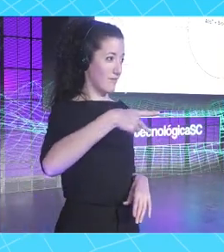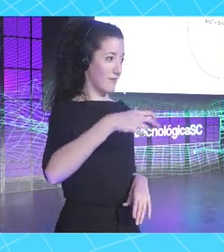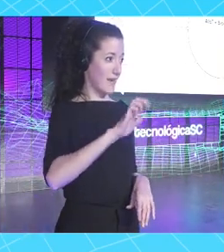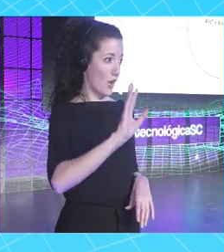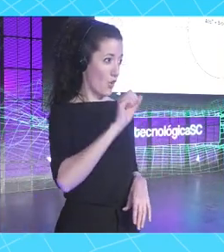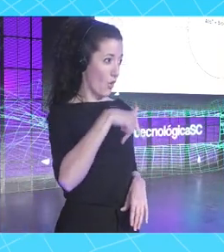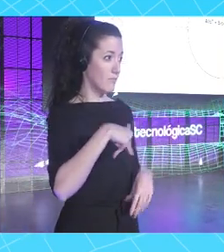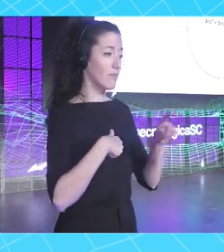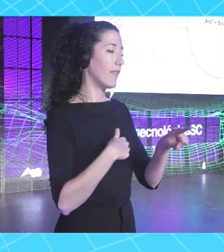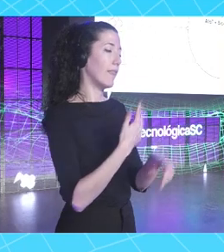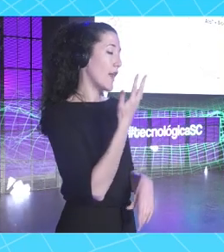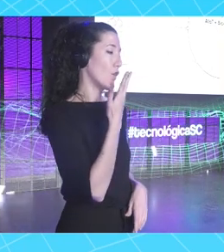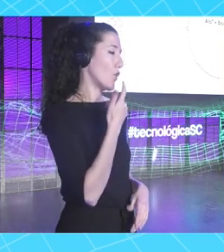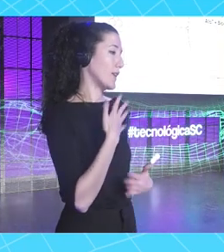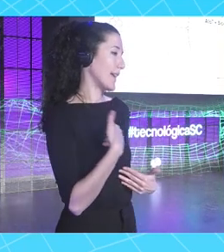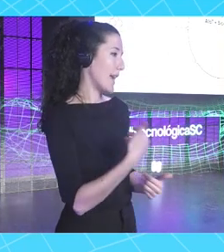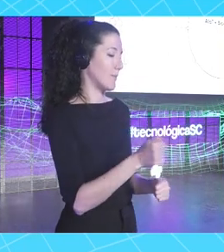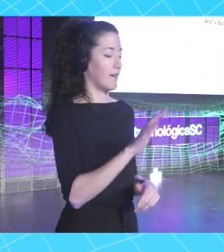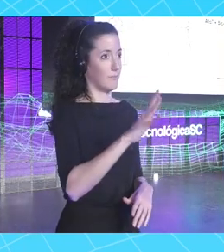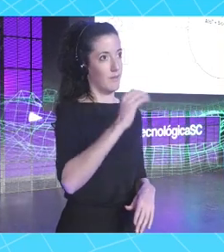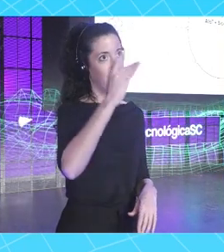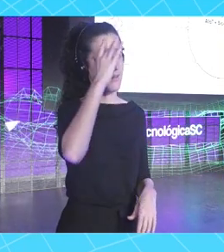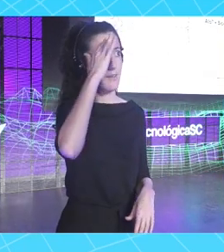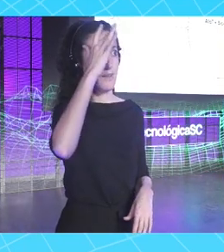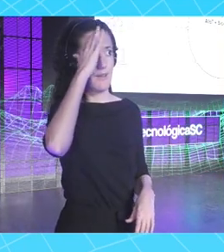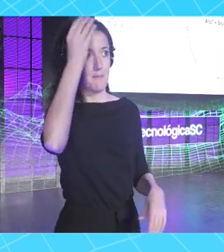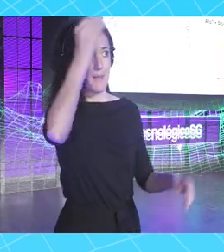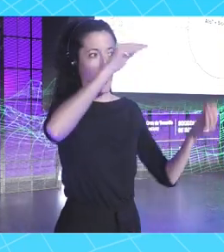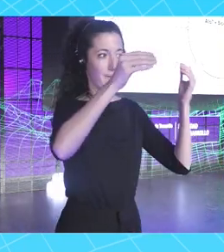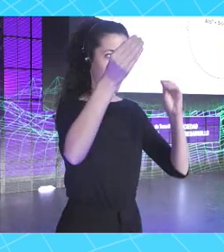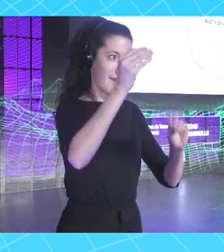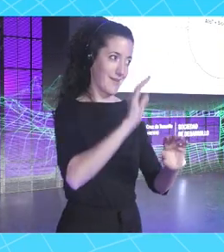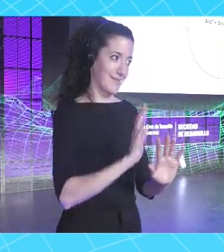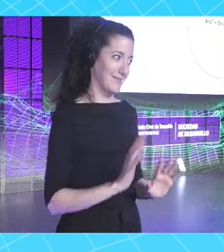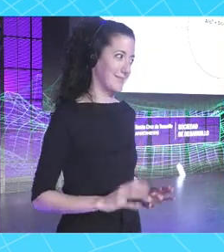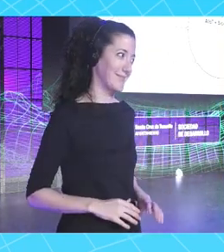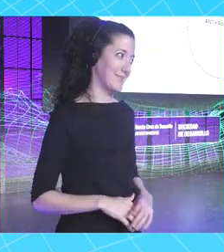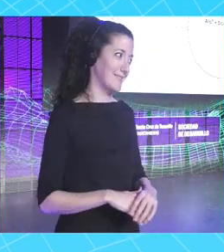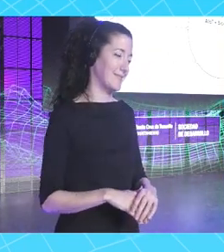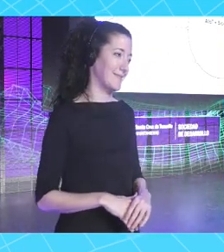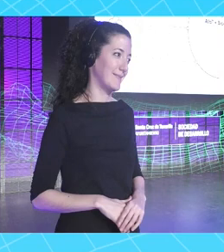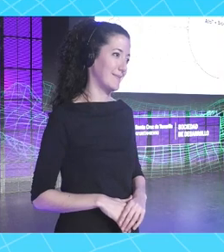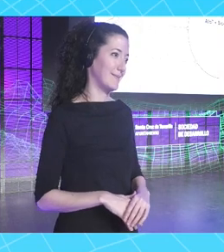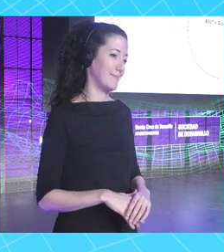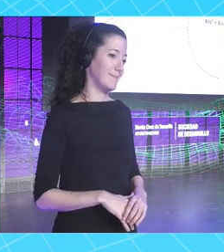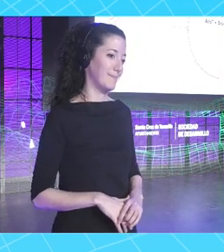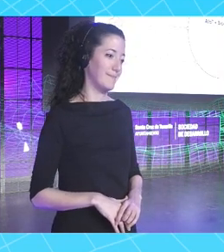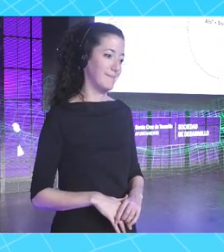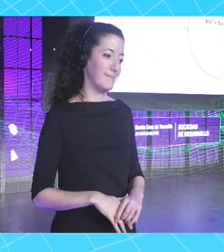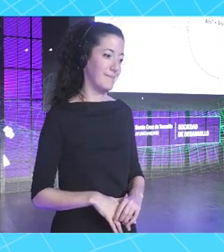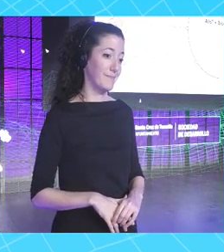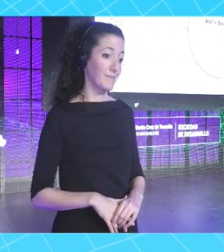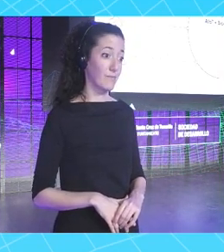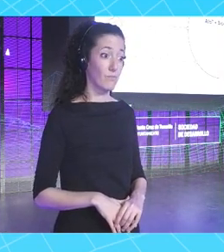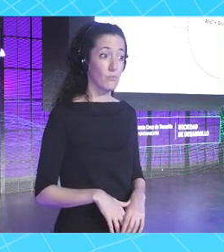el color que queramos bueno eso ya muy metafísico eso es muy metafísico ya Eh bueno yo que sé